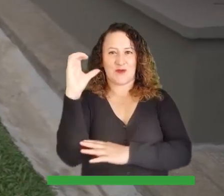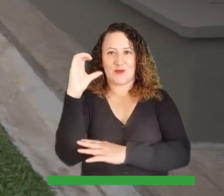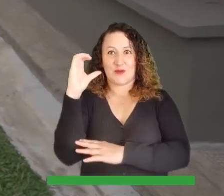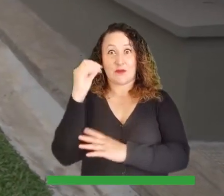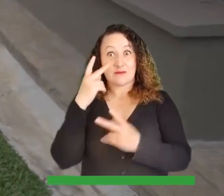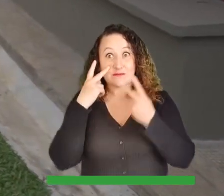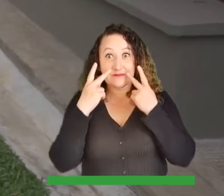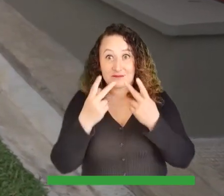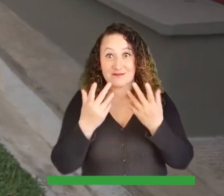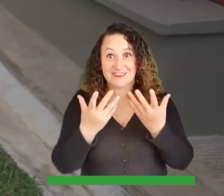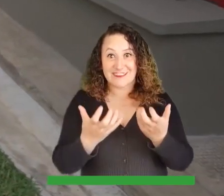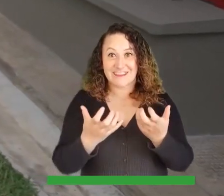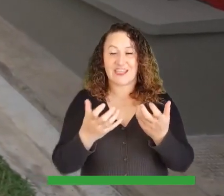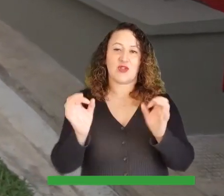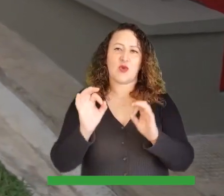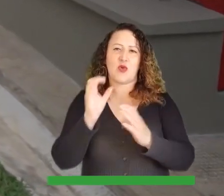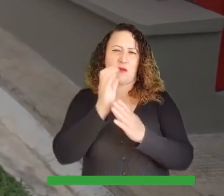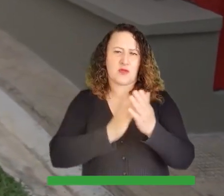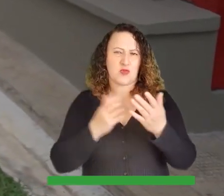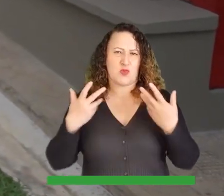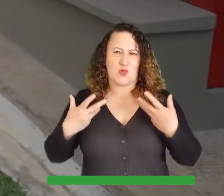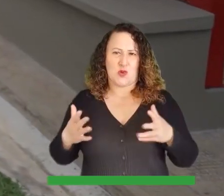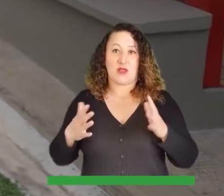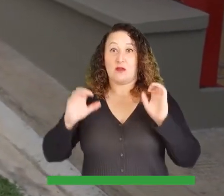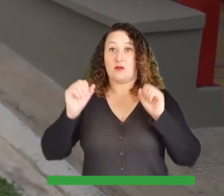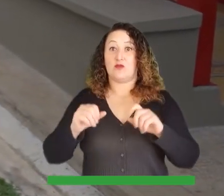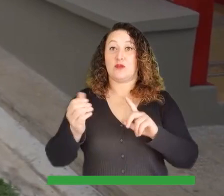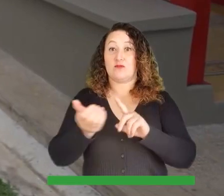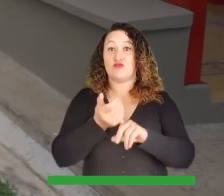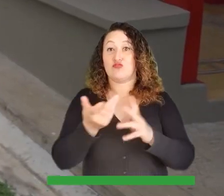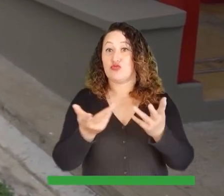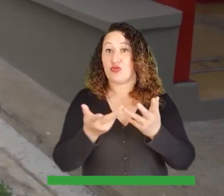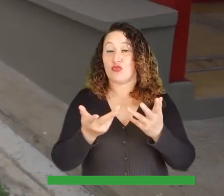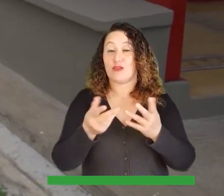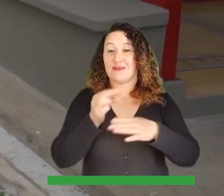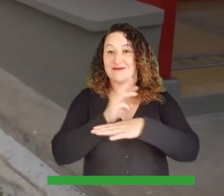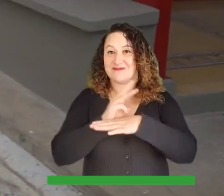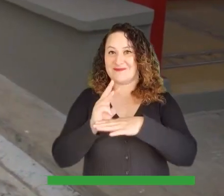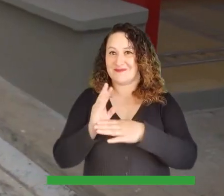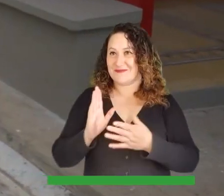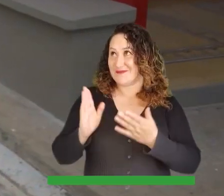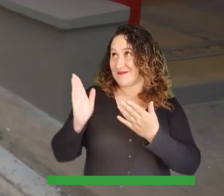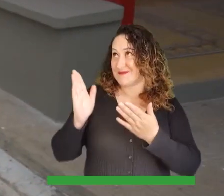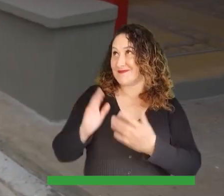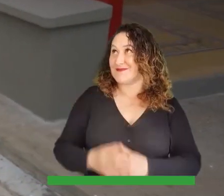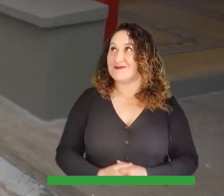que si ustedes quieren ver este o cualquiera de nuestros capítulos, los pueden encontrar en nuestra página web